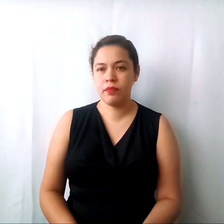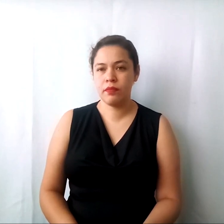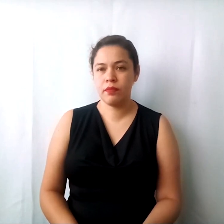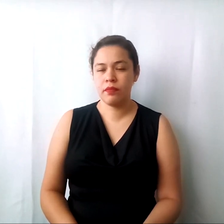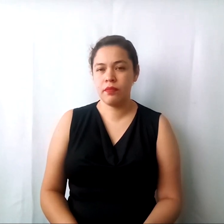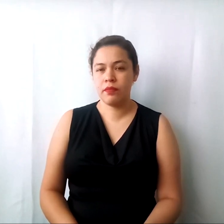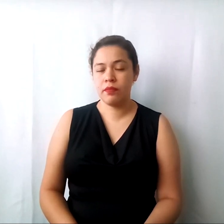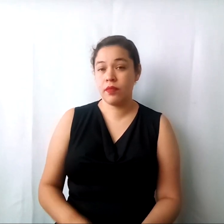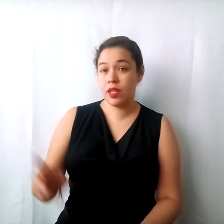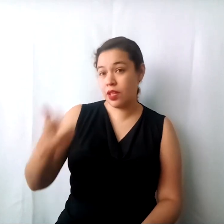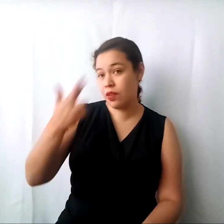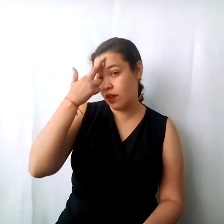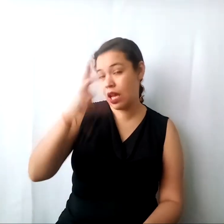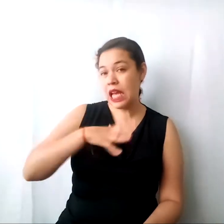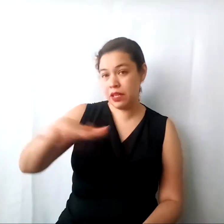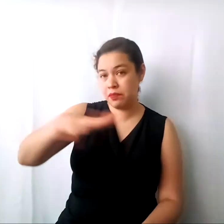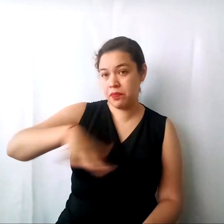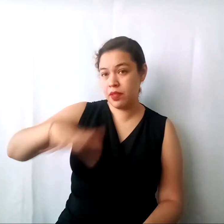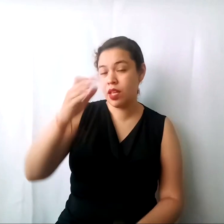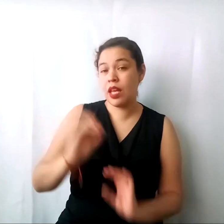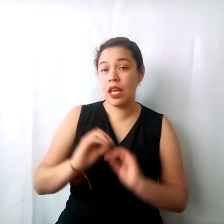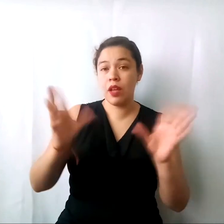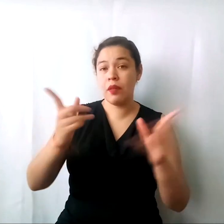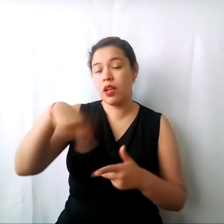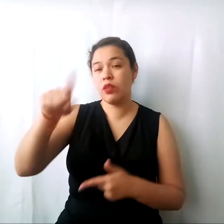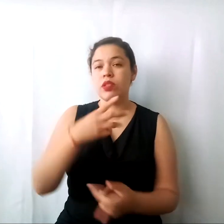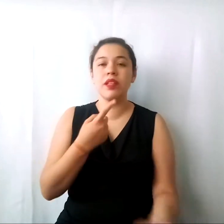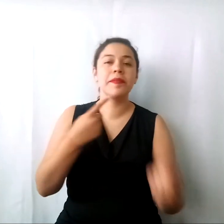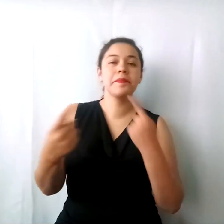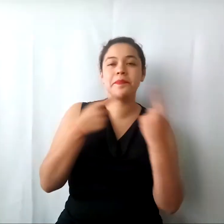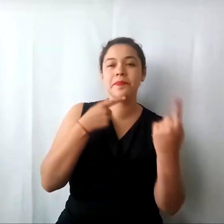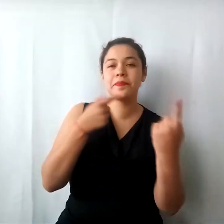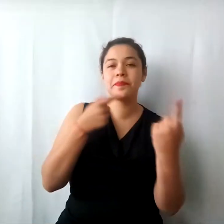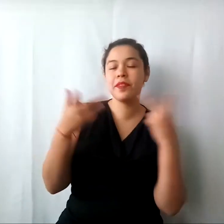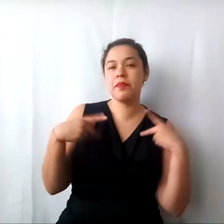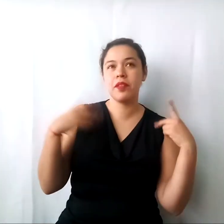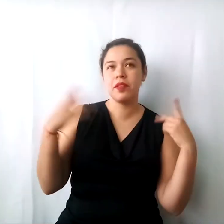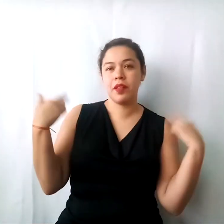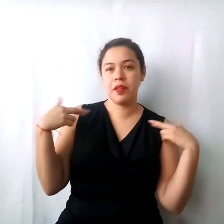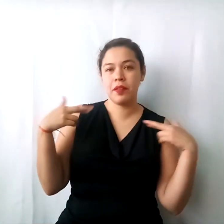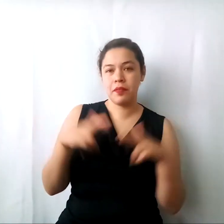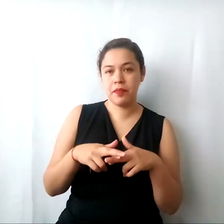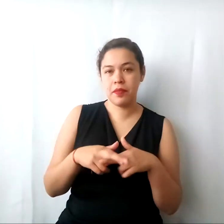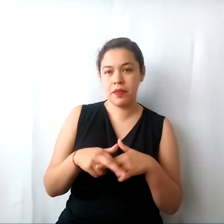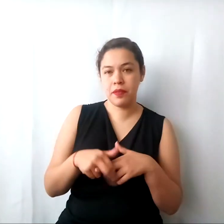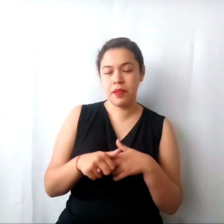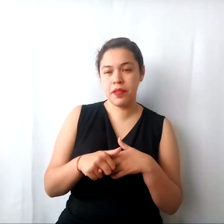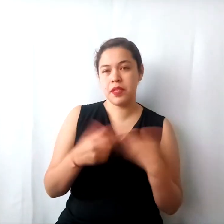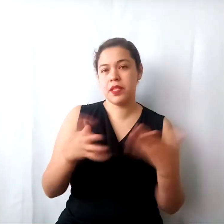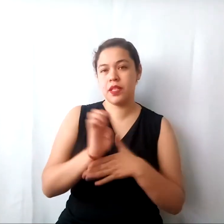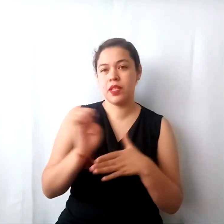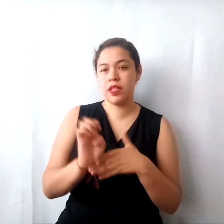Recuerden que tenemos este espacio justamente para que puedan interactuar con nuestro ponente. Entonces,